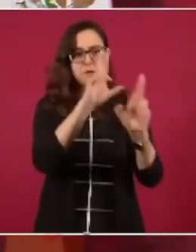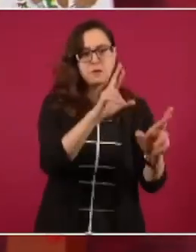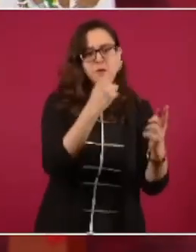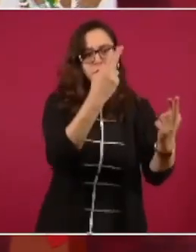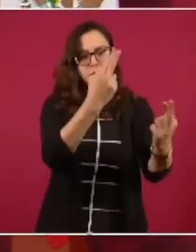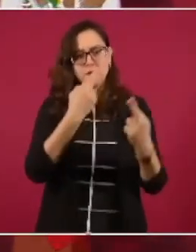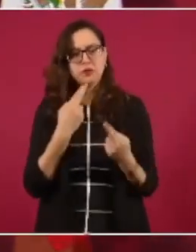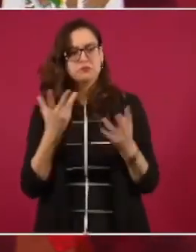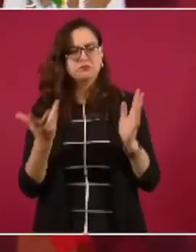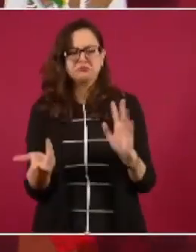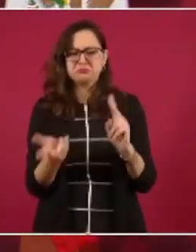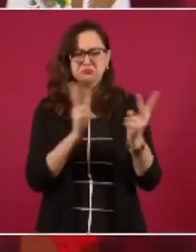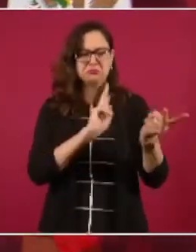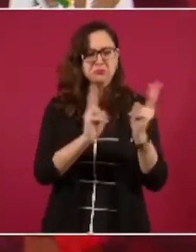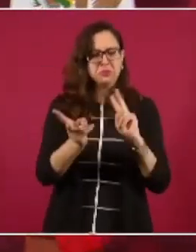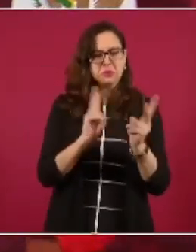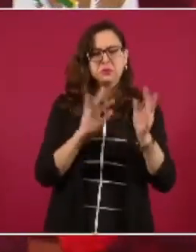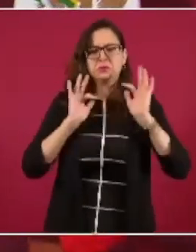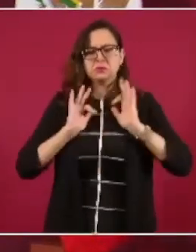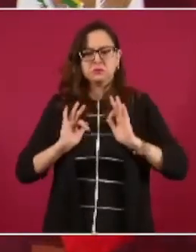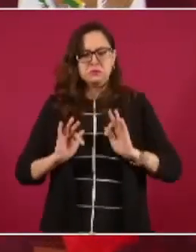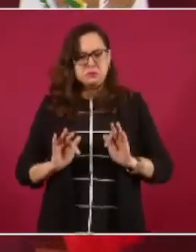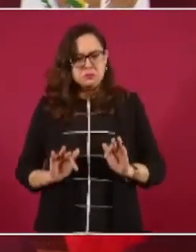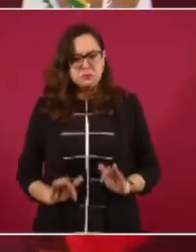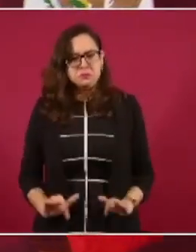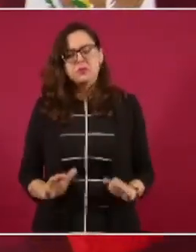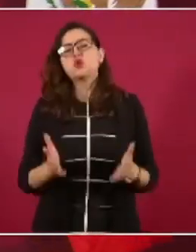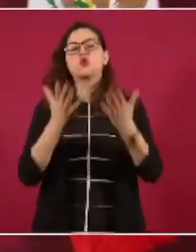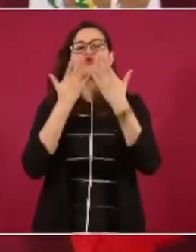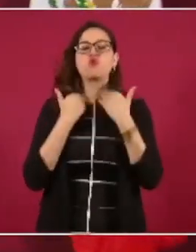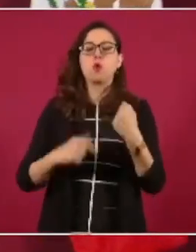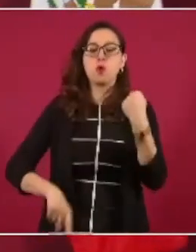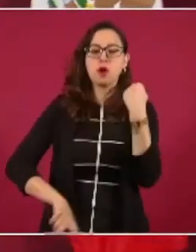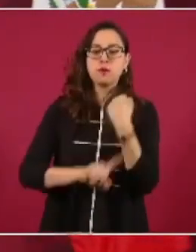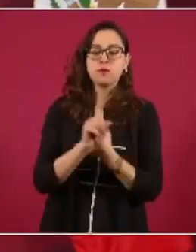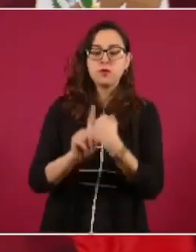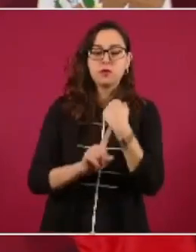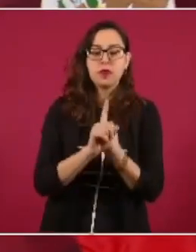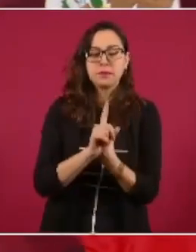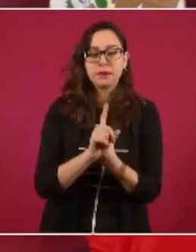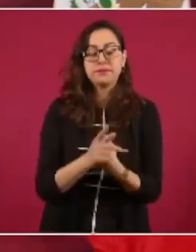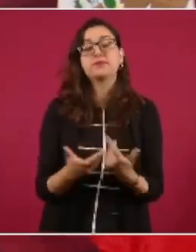buena vecindad, y no hemos tenido problema. Nuestros adversarios